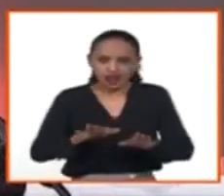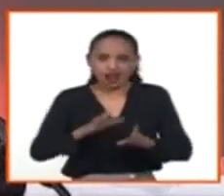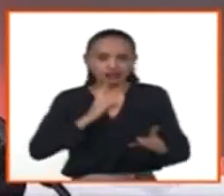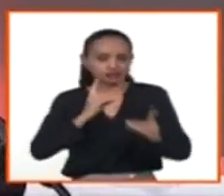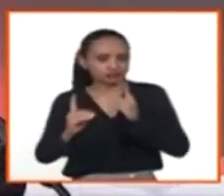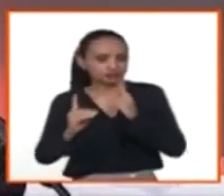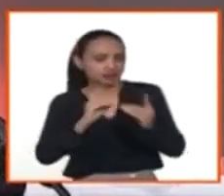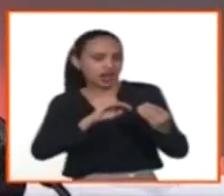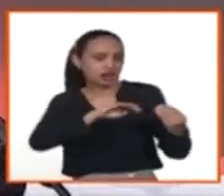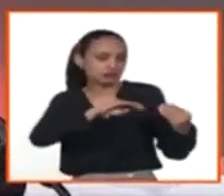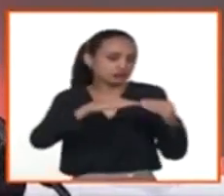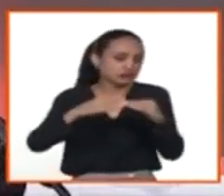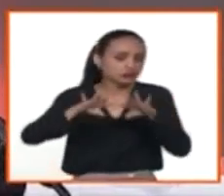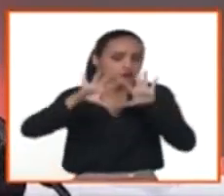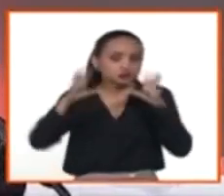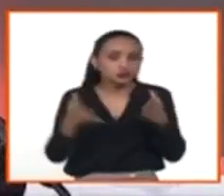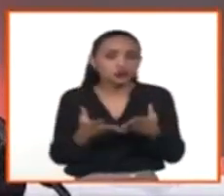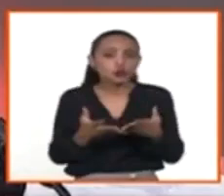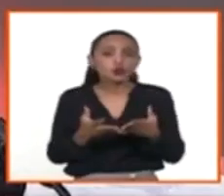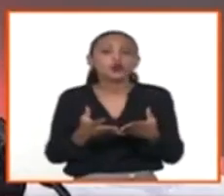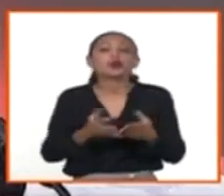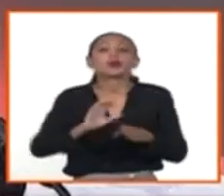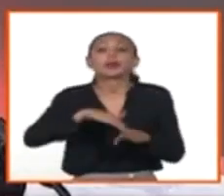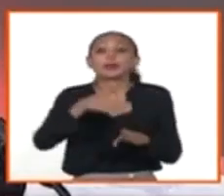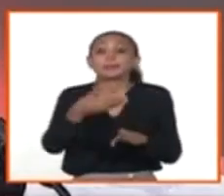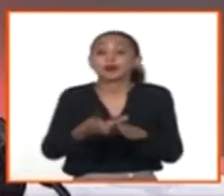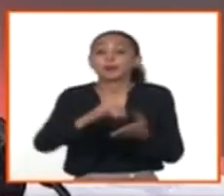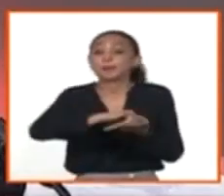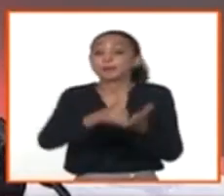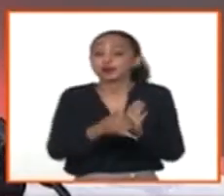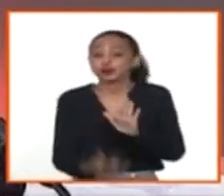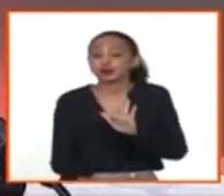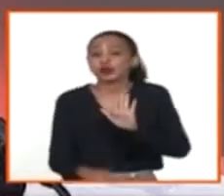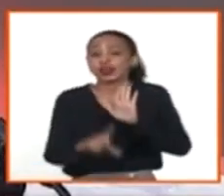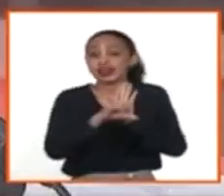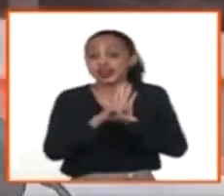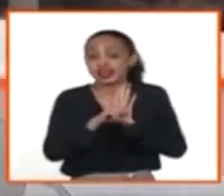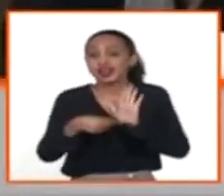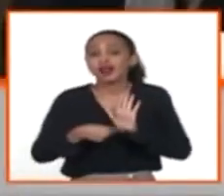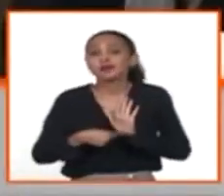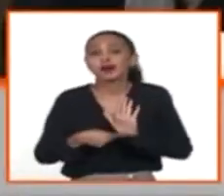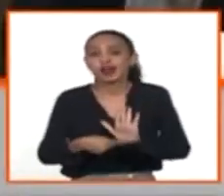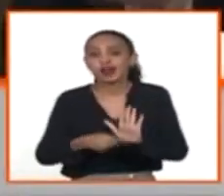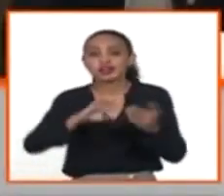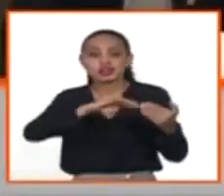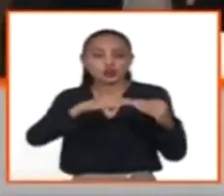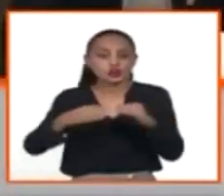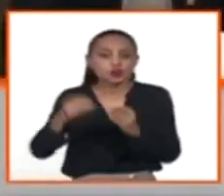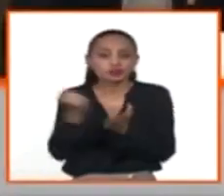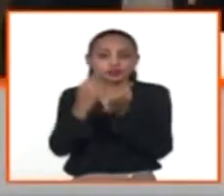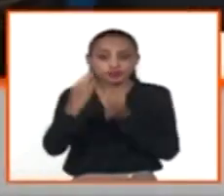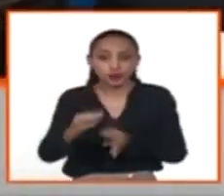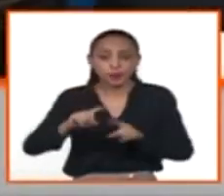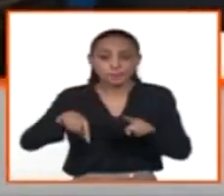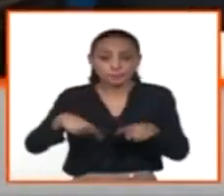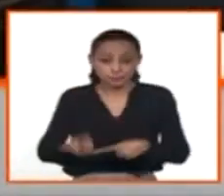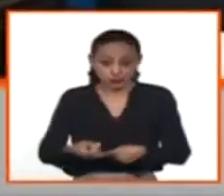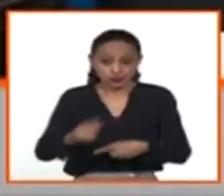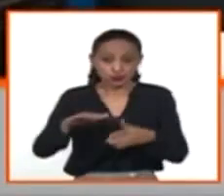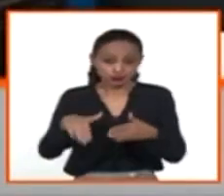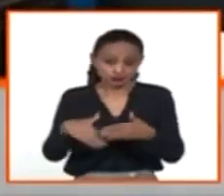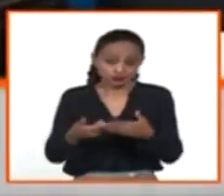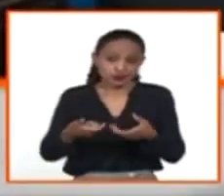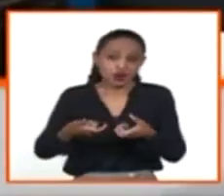los diputados, bueno, por supuesto se llevará este proyecto de ley para su discusión y aprobación en el próximo periodo extraordinario de sesiones de la